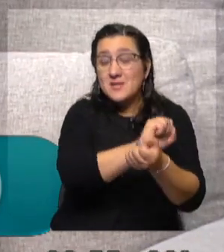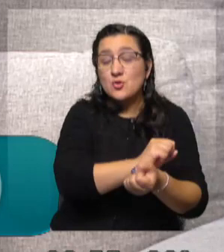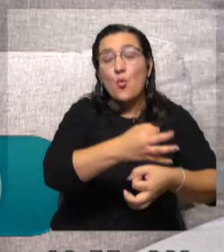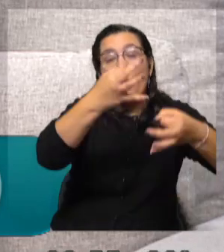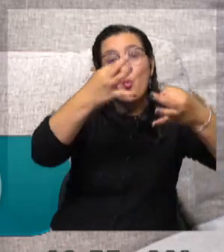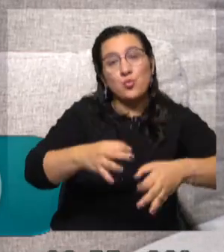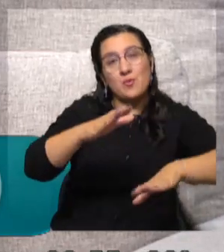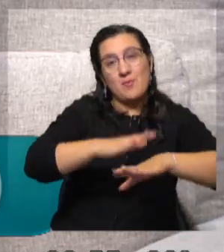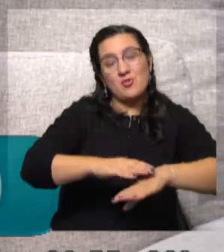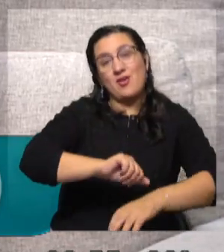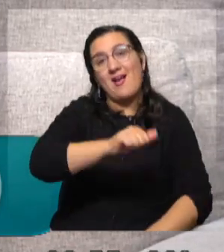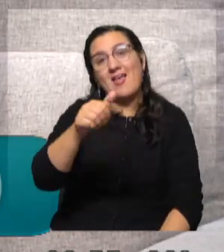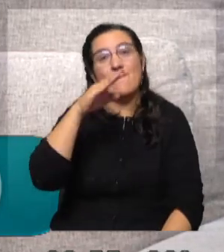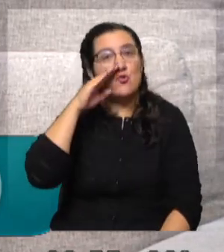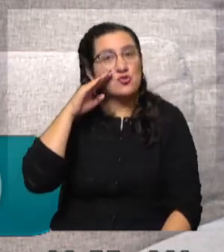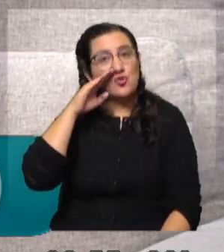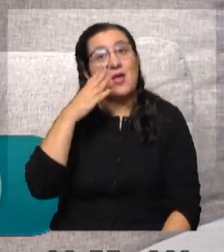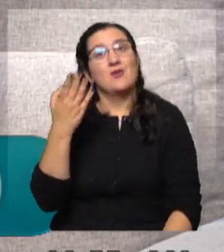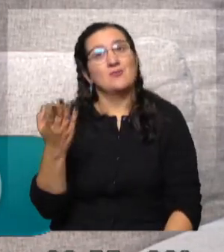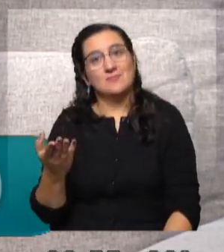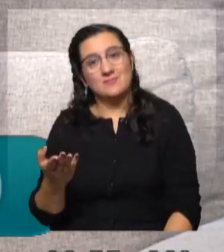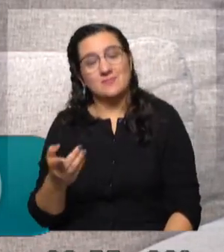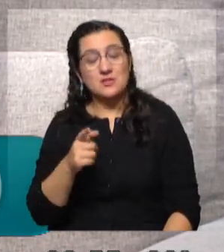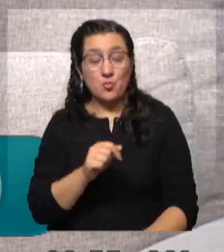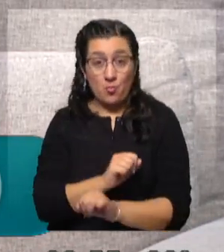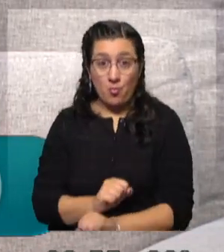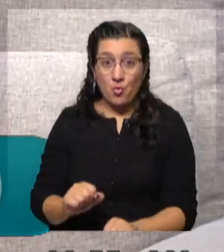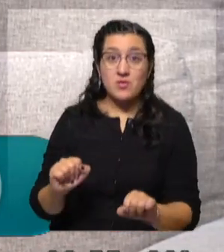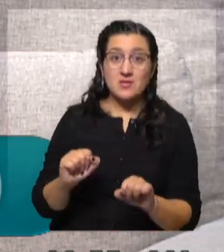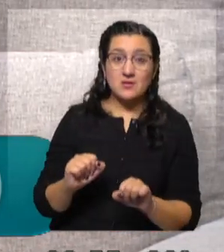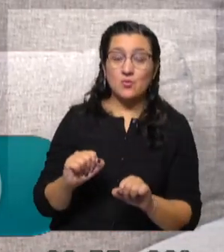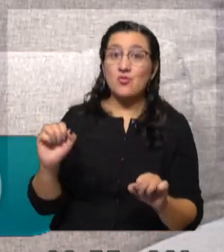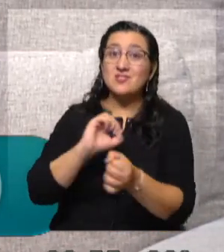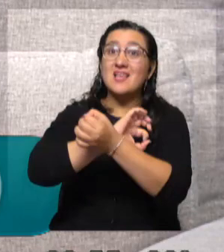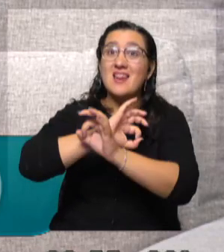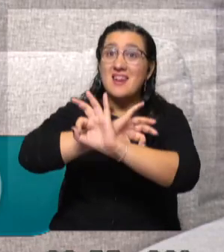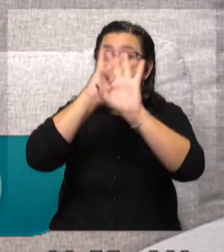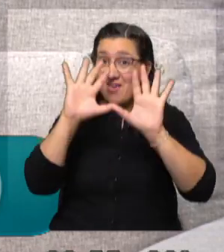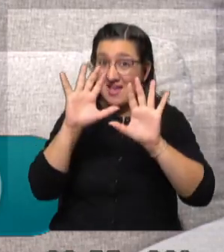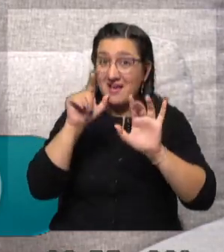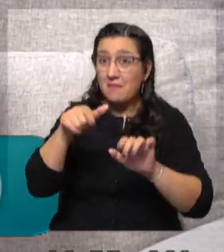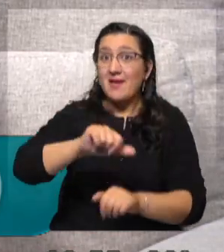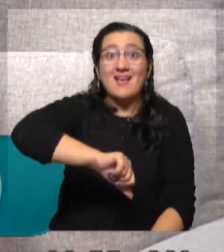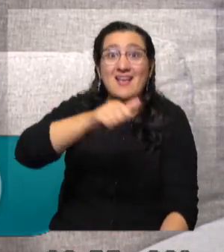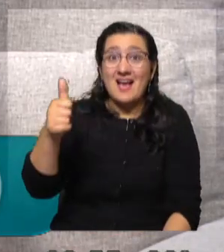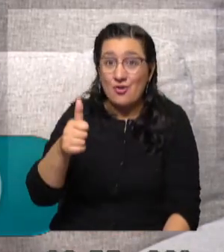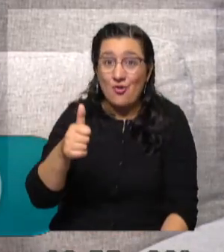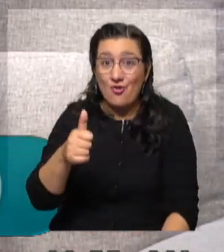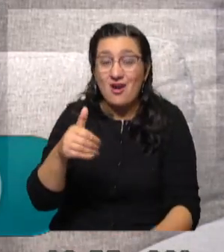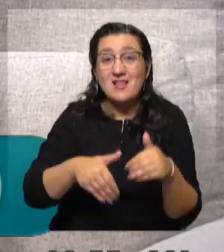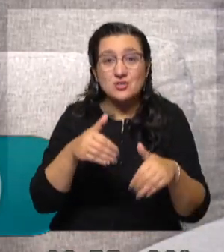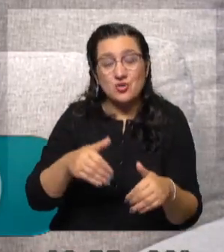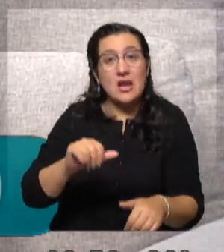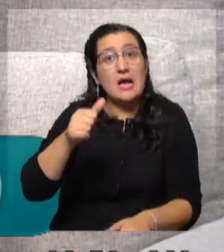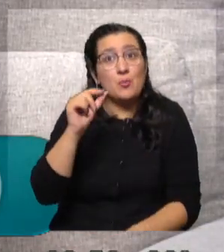bolsonaro tan es así que eso podía ocurrir que cuando se libera gana una elección la gana por muy poco eh Hay que